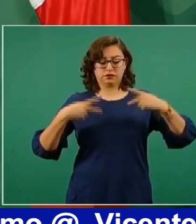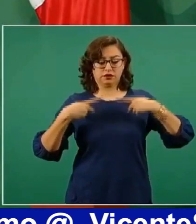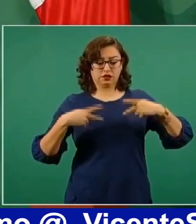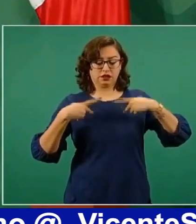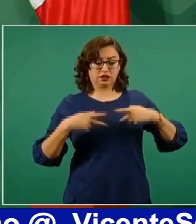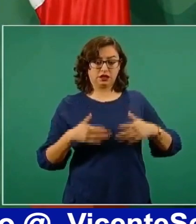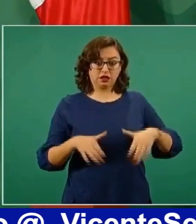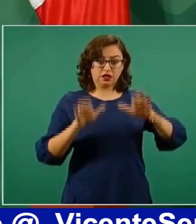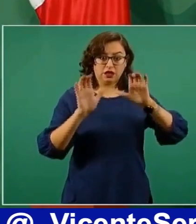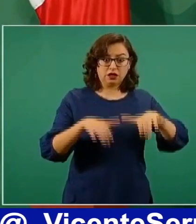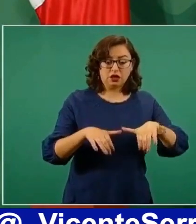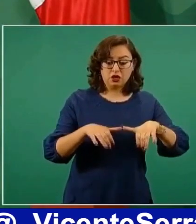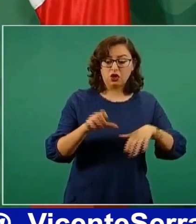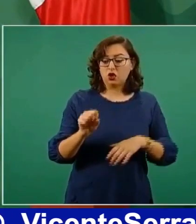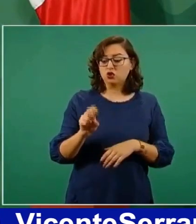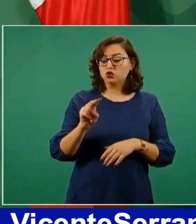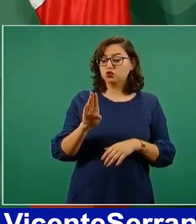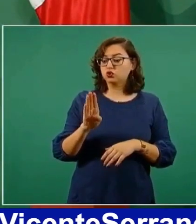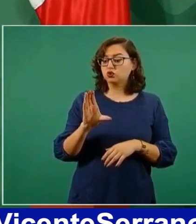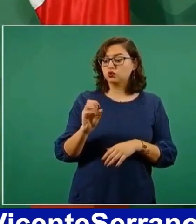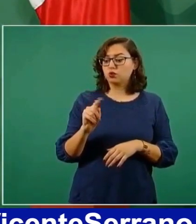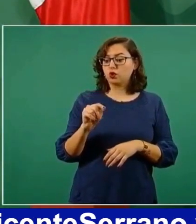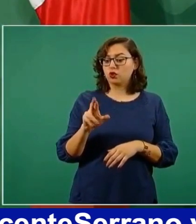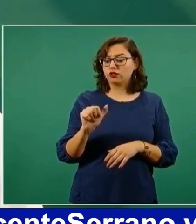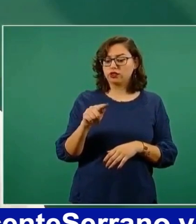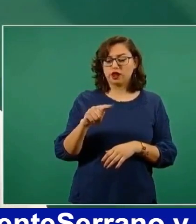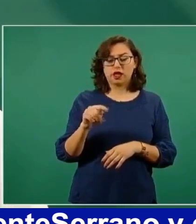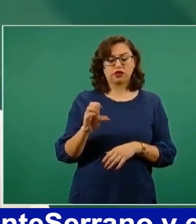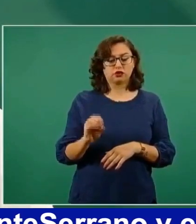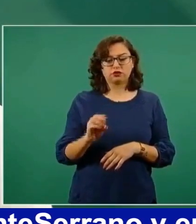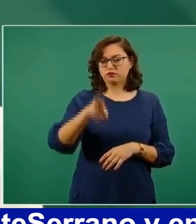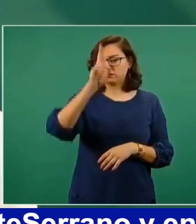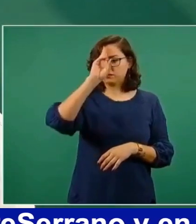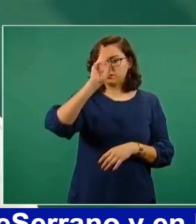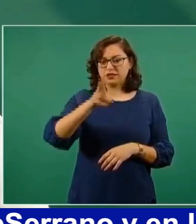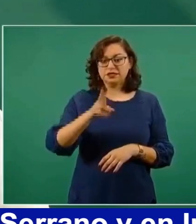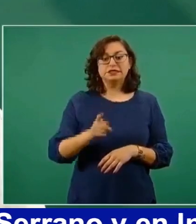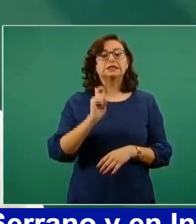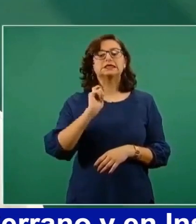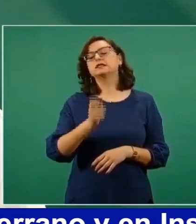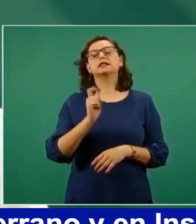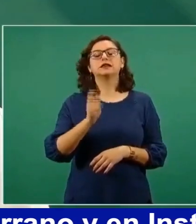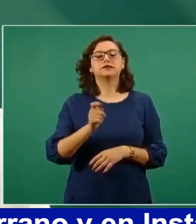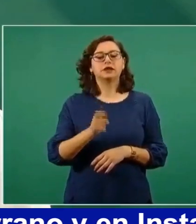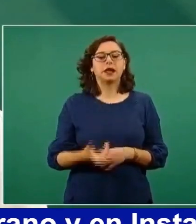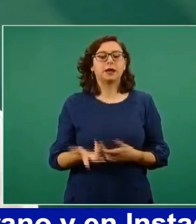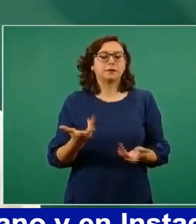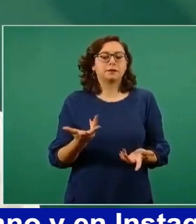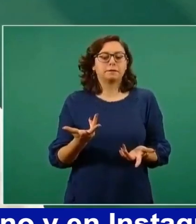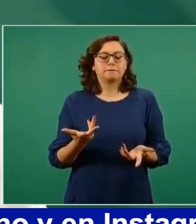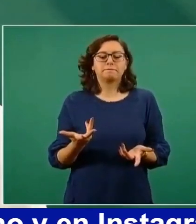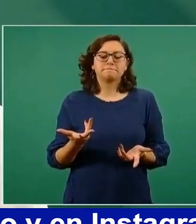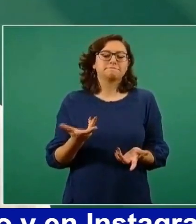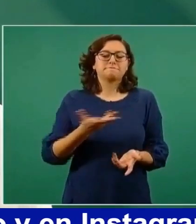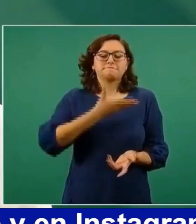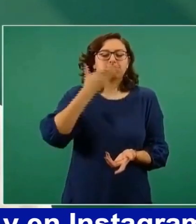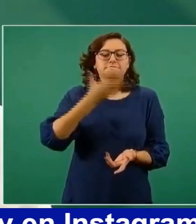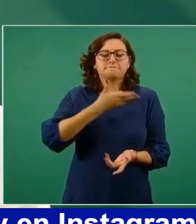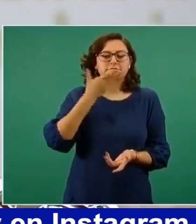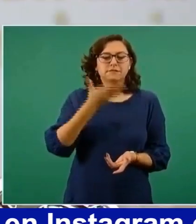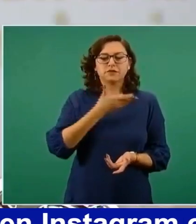impuestos. ¿En qué consiste la reforma? 8 4 puntos. Primero, se prohíbe